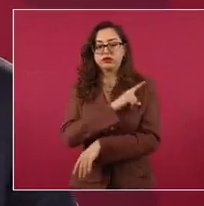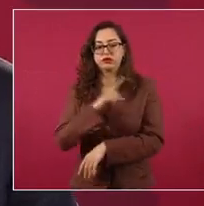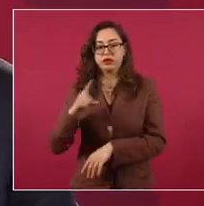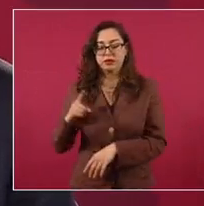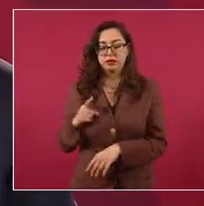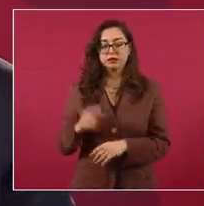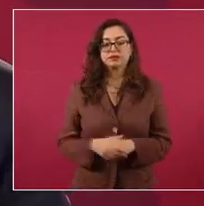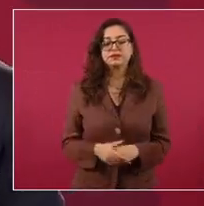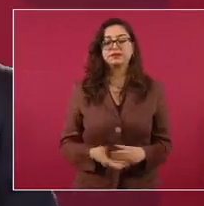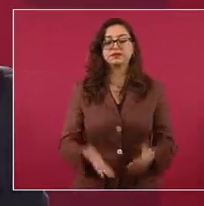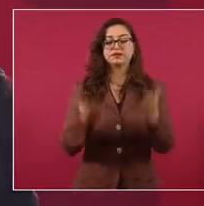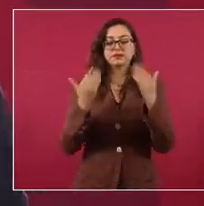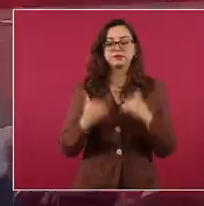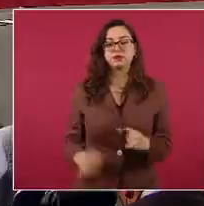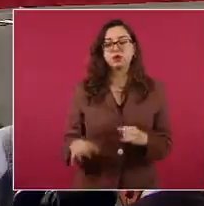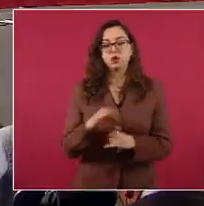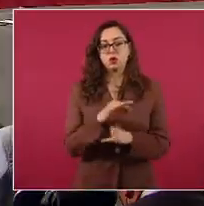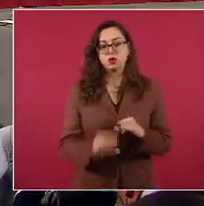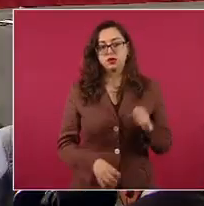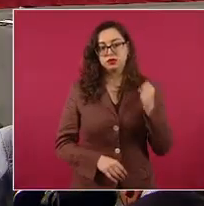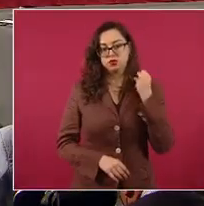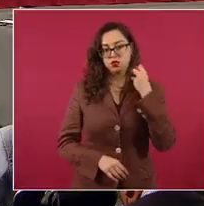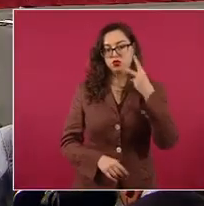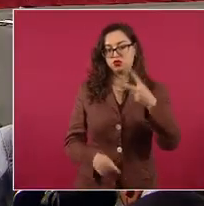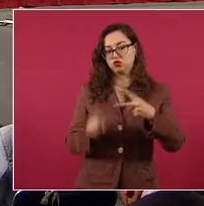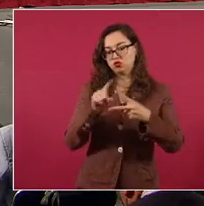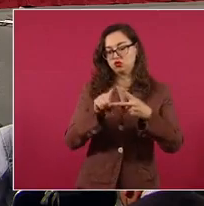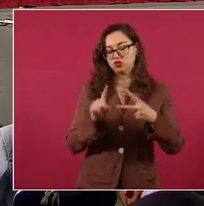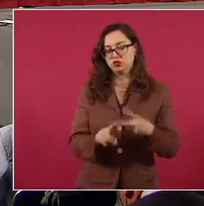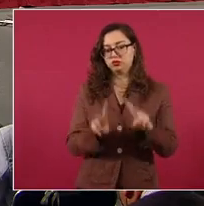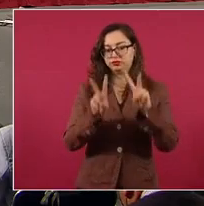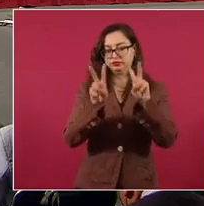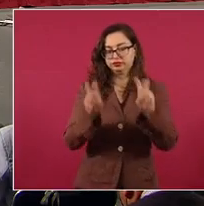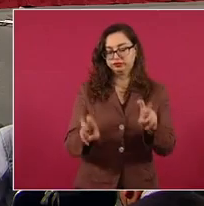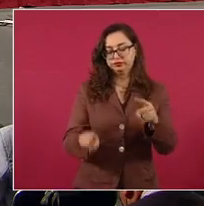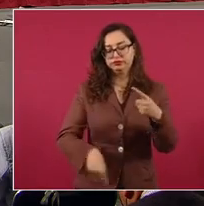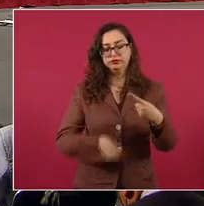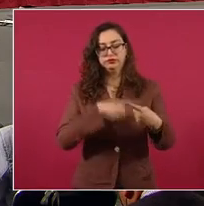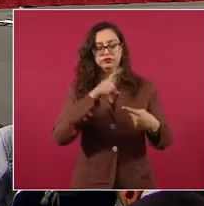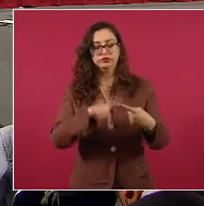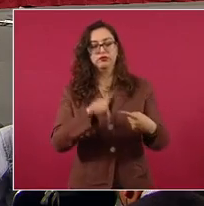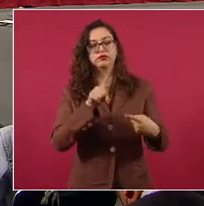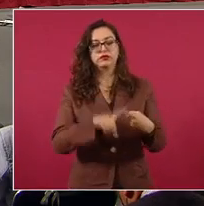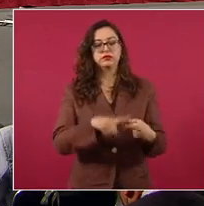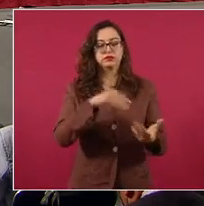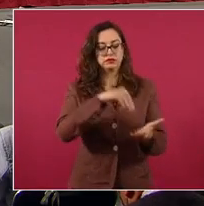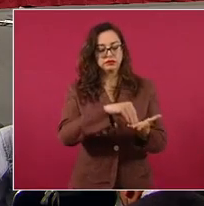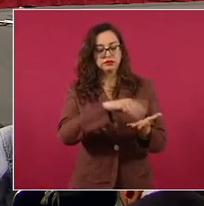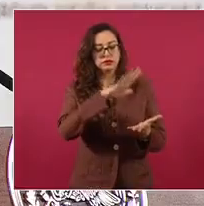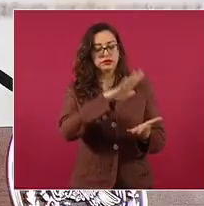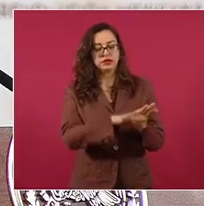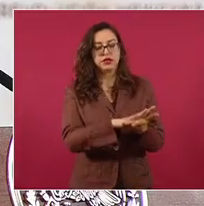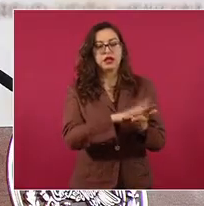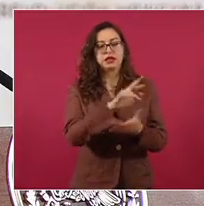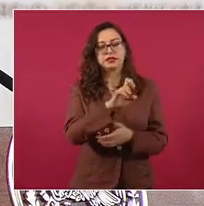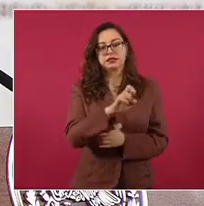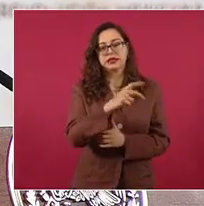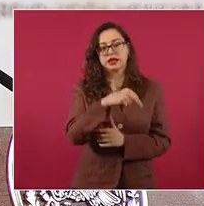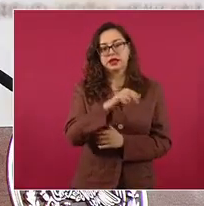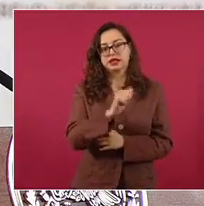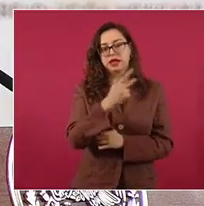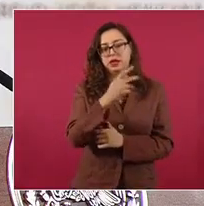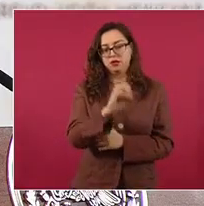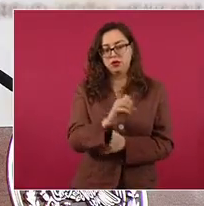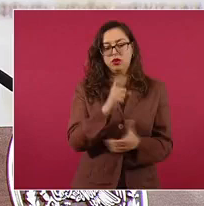de registro de identidad de personas, que es una labor que poco se conoce. El Registro Nacional de Población en estos 4 años